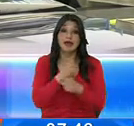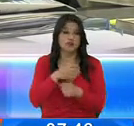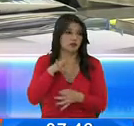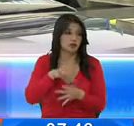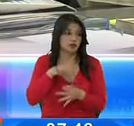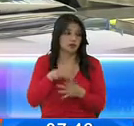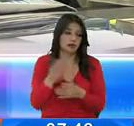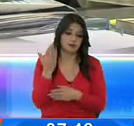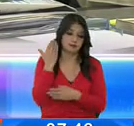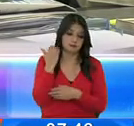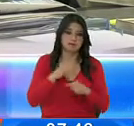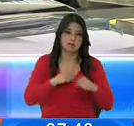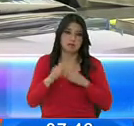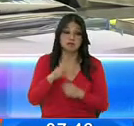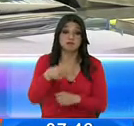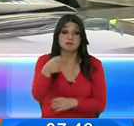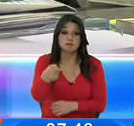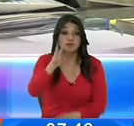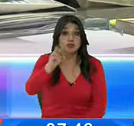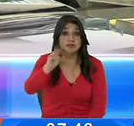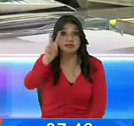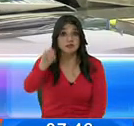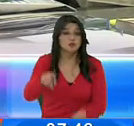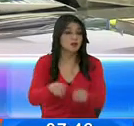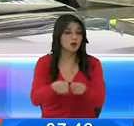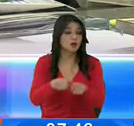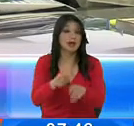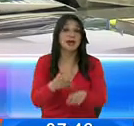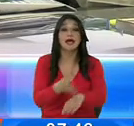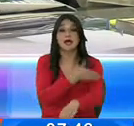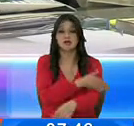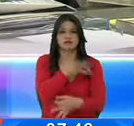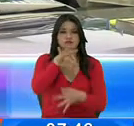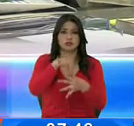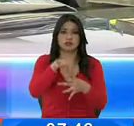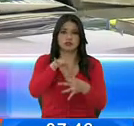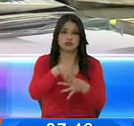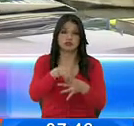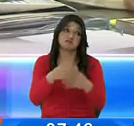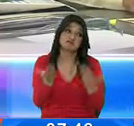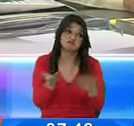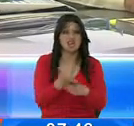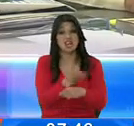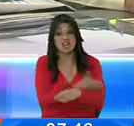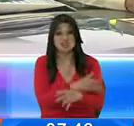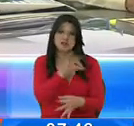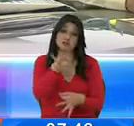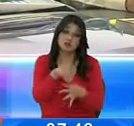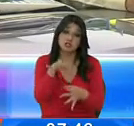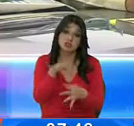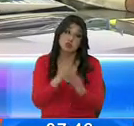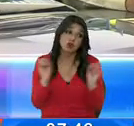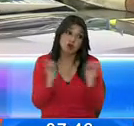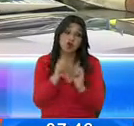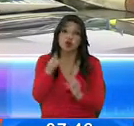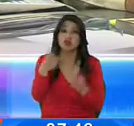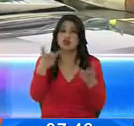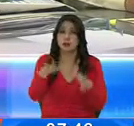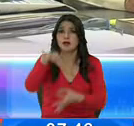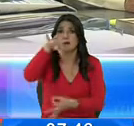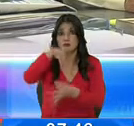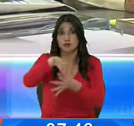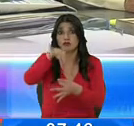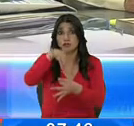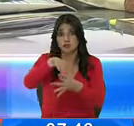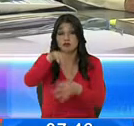decisión mayo el próximo 2020 no es electoral es pre electoral entonces entre electoral y pre electoral y el tero electoral muchos encuentran la